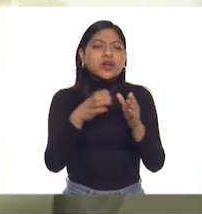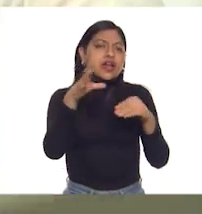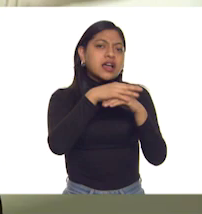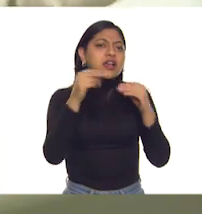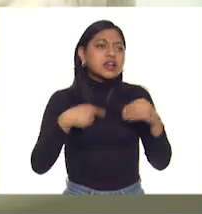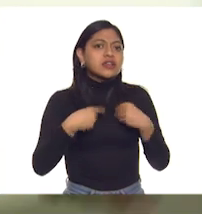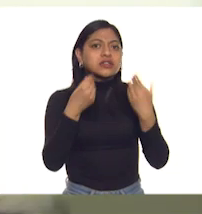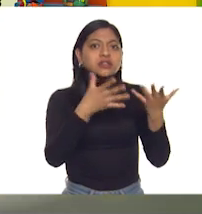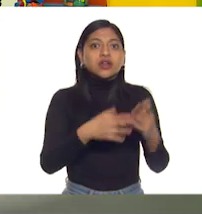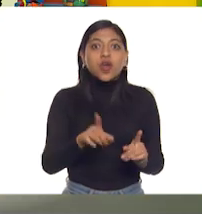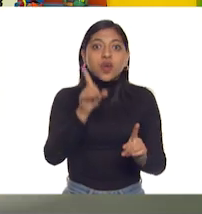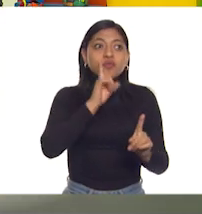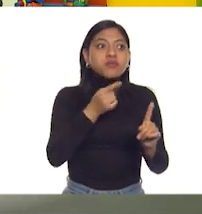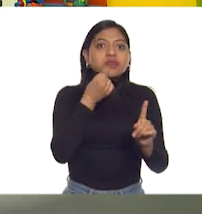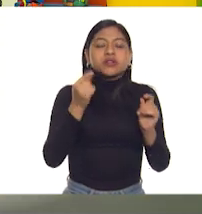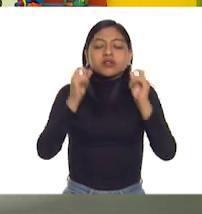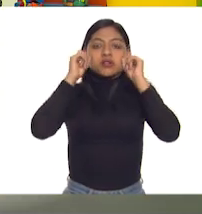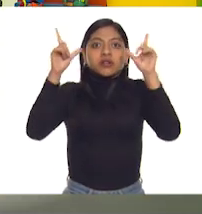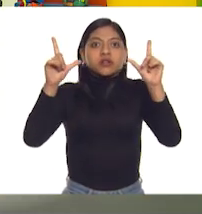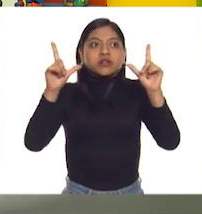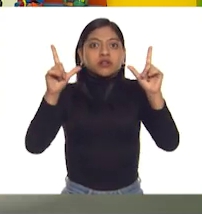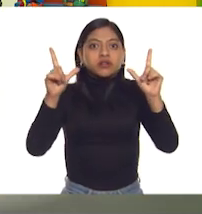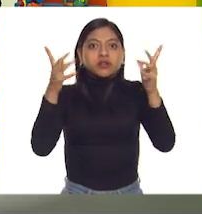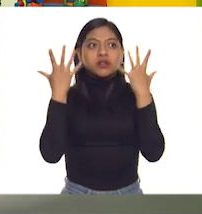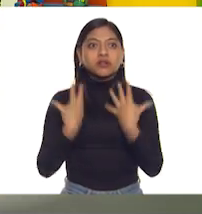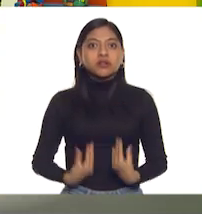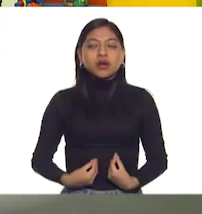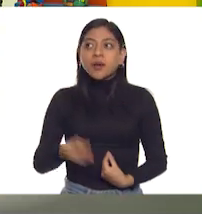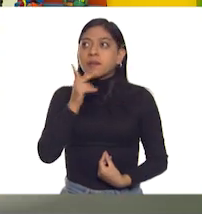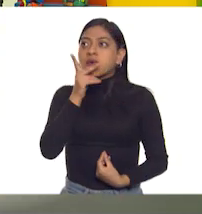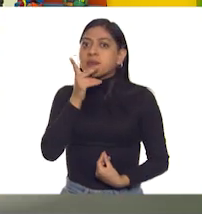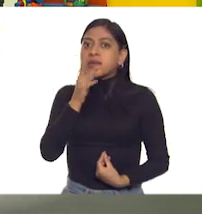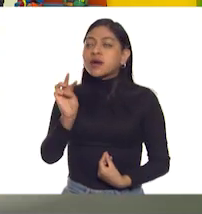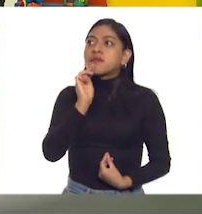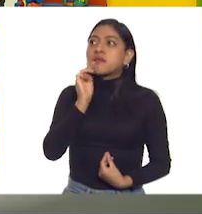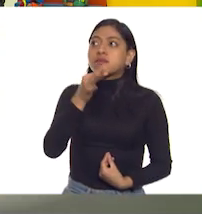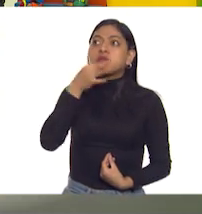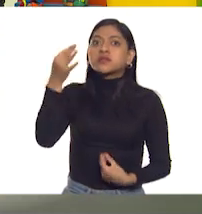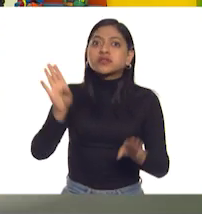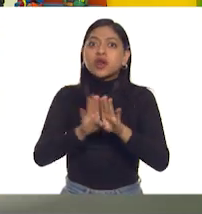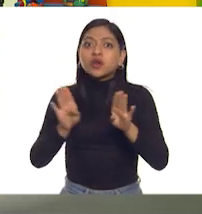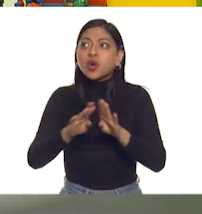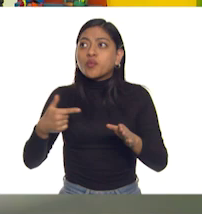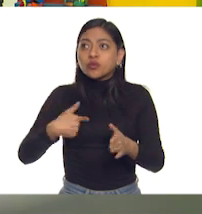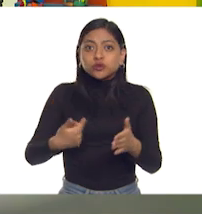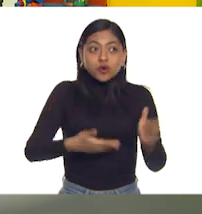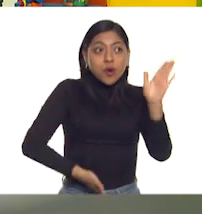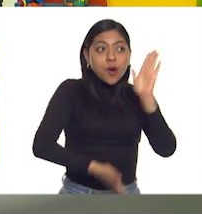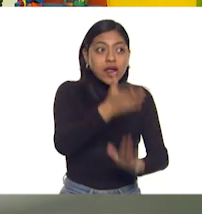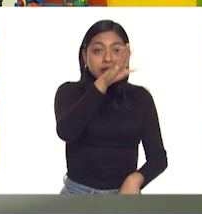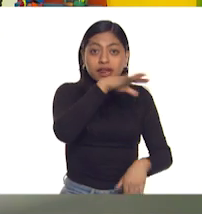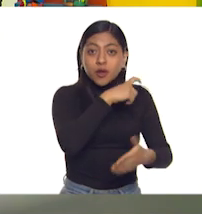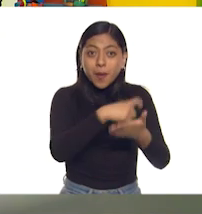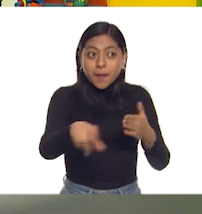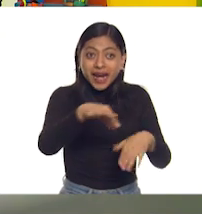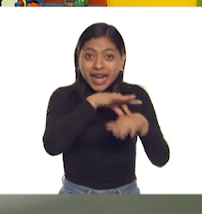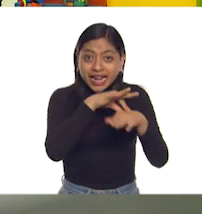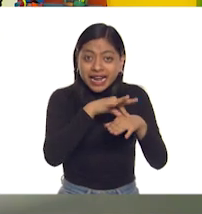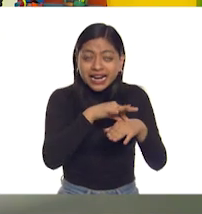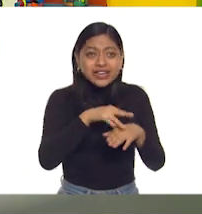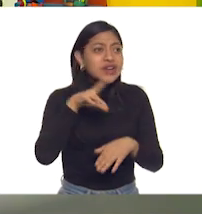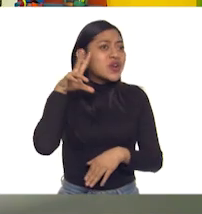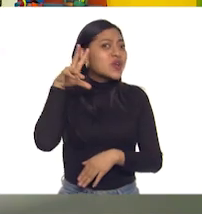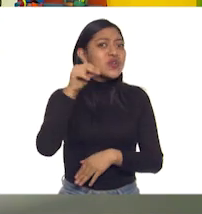guacal! Juanita se despertó y dijo: ¡Ay, Dios! ¿Ahora cómo le digo a mi papá, a mi mamá y hasta a mi abuelita que en lugar de bisteces se comieron